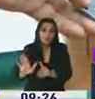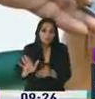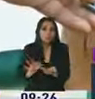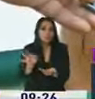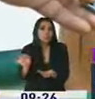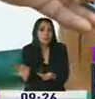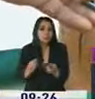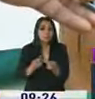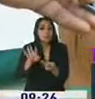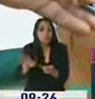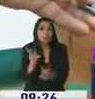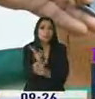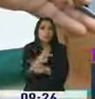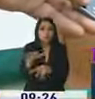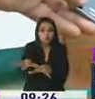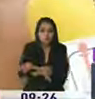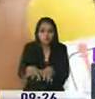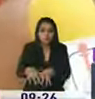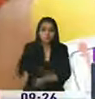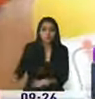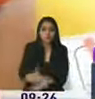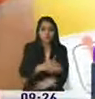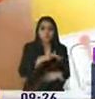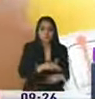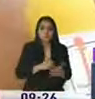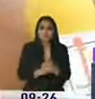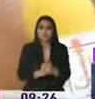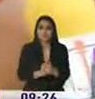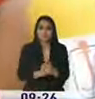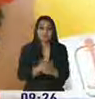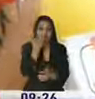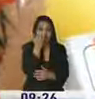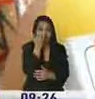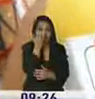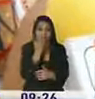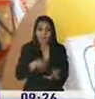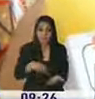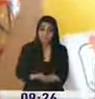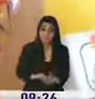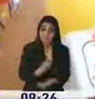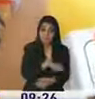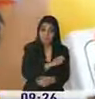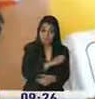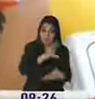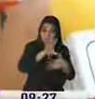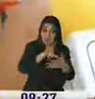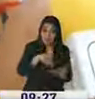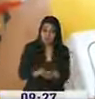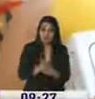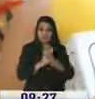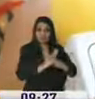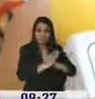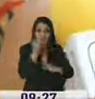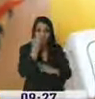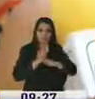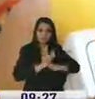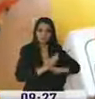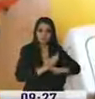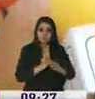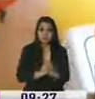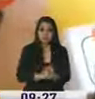que cultivaba en esta área. Es indígena, de la llegada de los españoles a América, y luego esto a